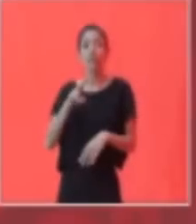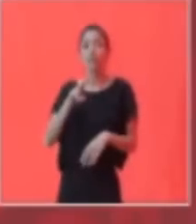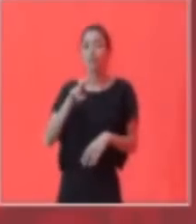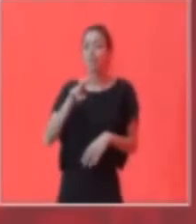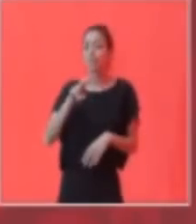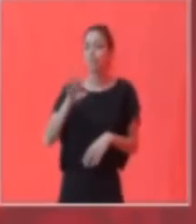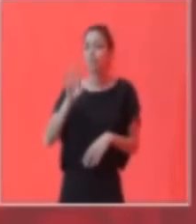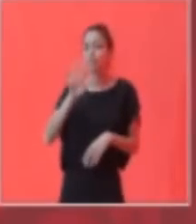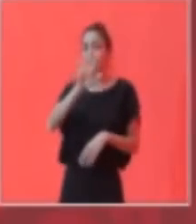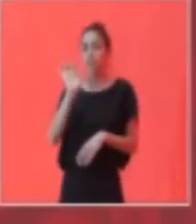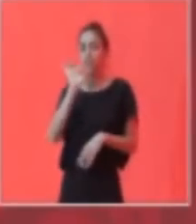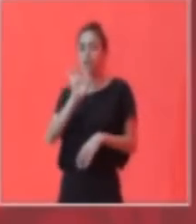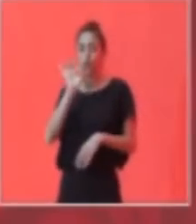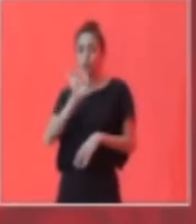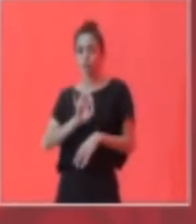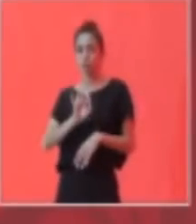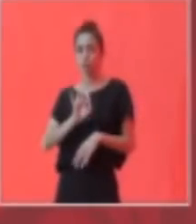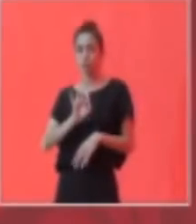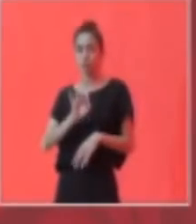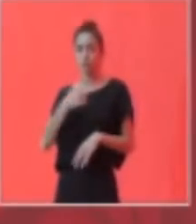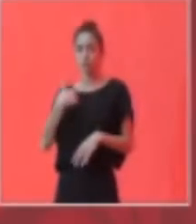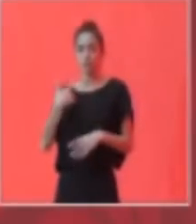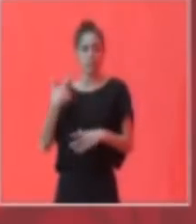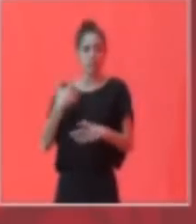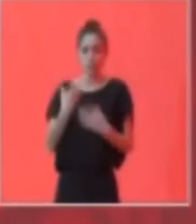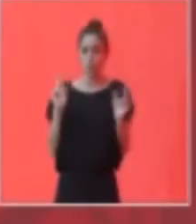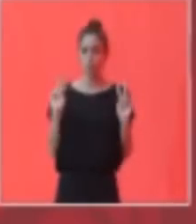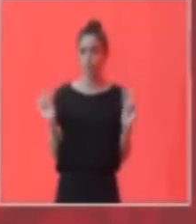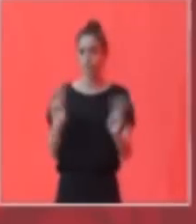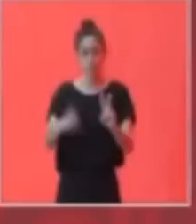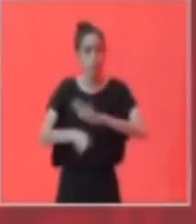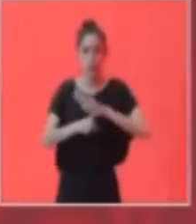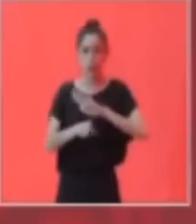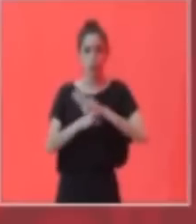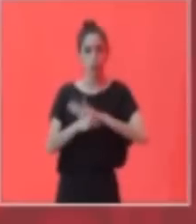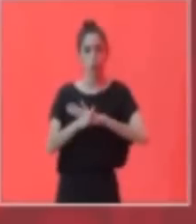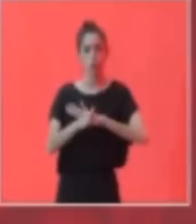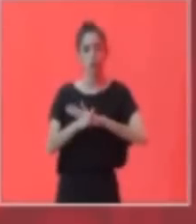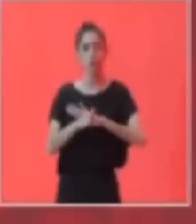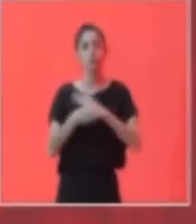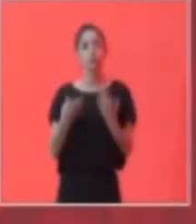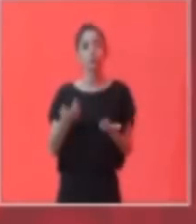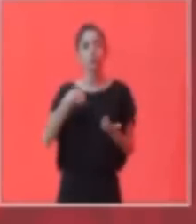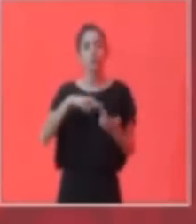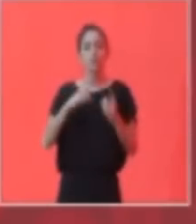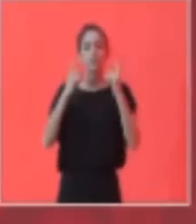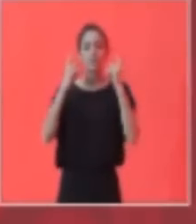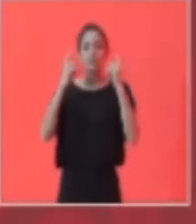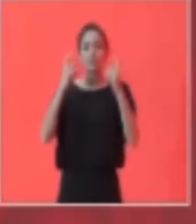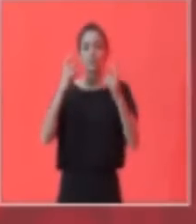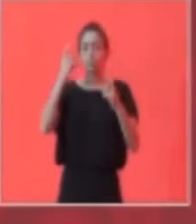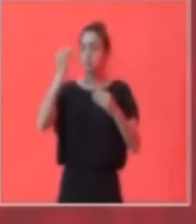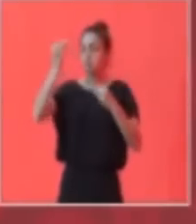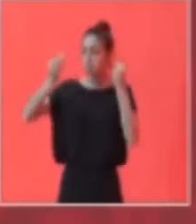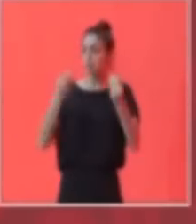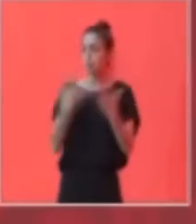5 siglos de capitalidad, que está más viva que nunca. Siempre hemos estado abiertos al mestizaje y por eso,